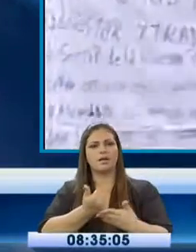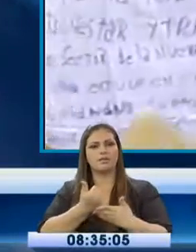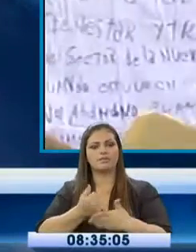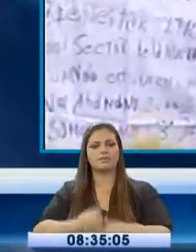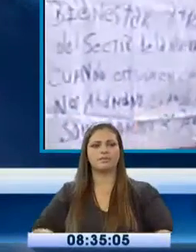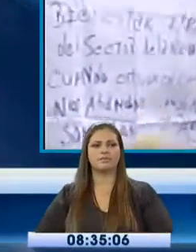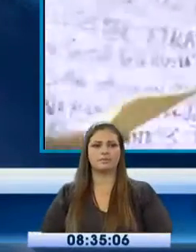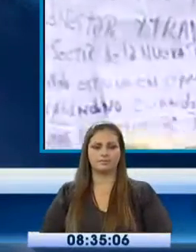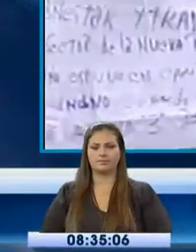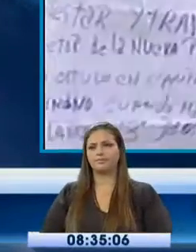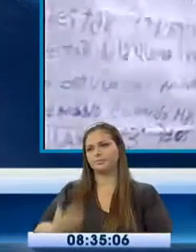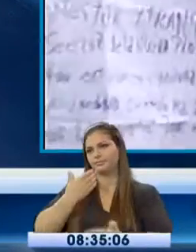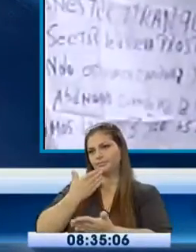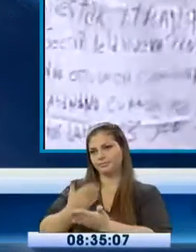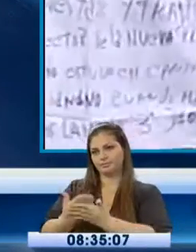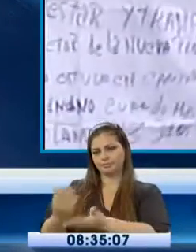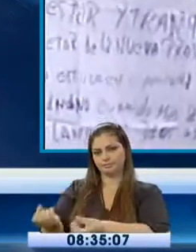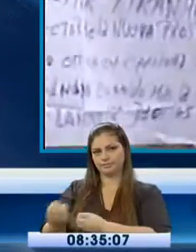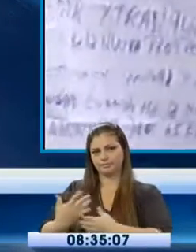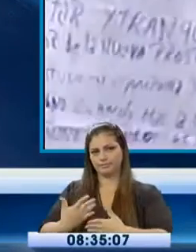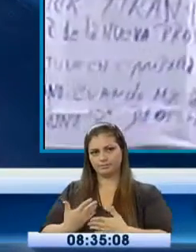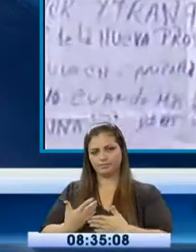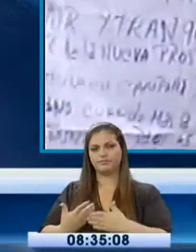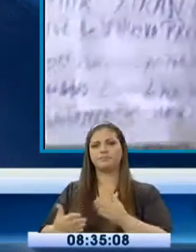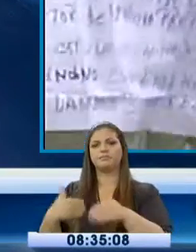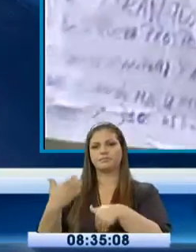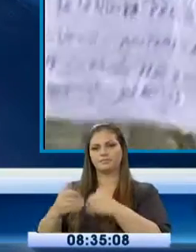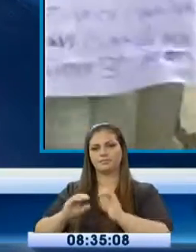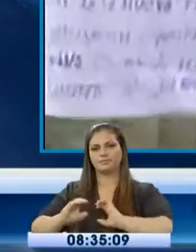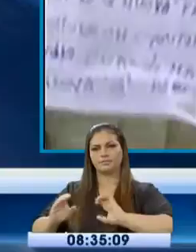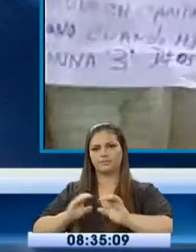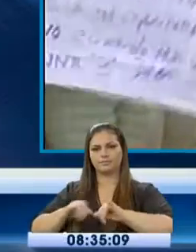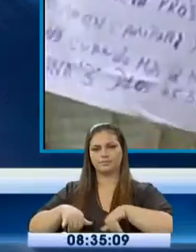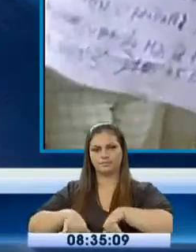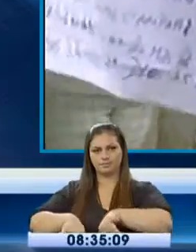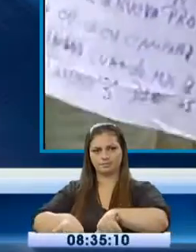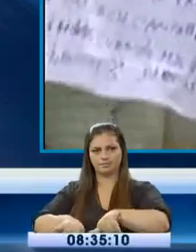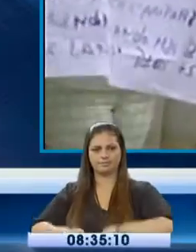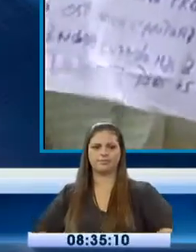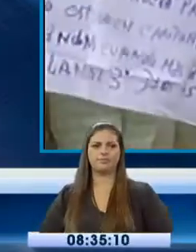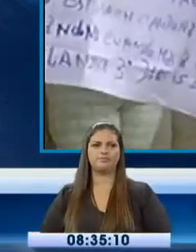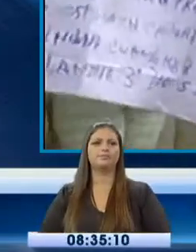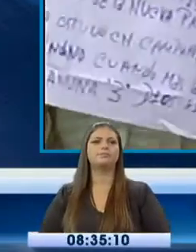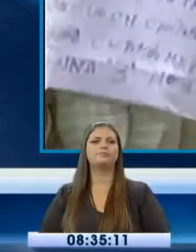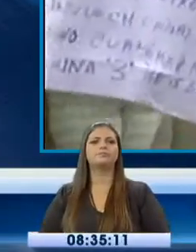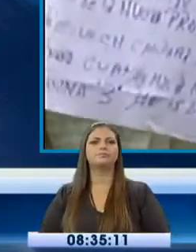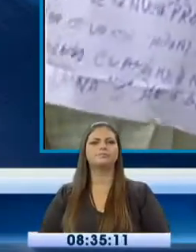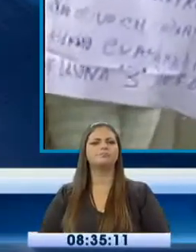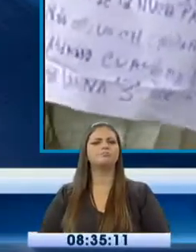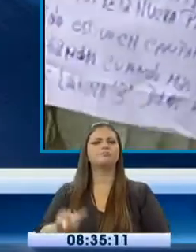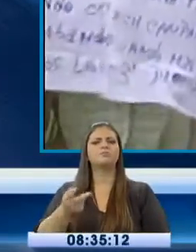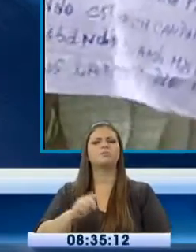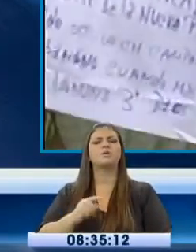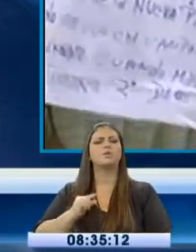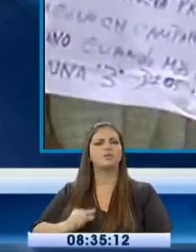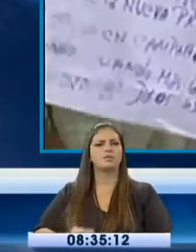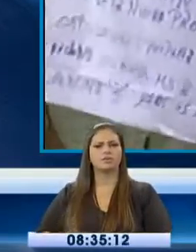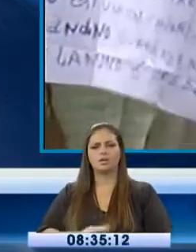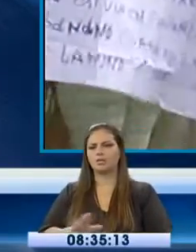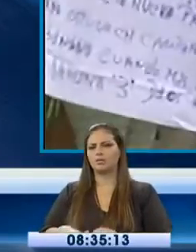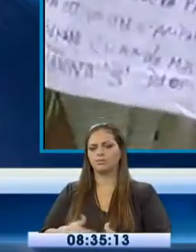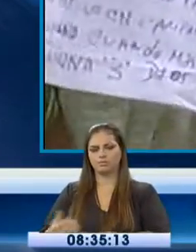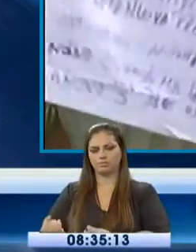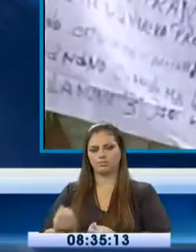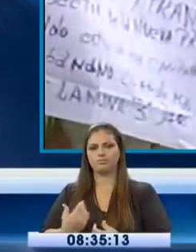Bueno, Luciola, gracias por la información. Volveremos indudablemente a conectarnos con usted para seguir conociendo en detalles los problemas que vive